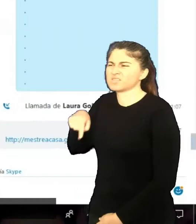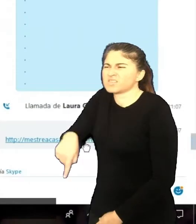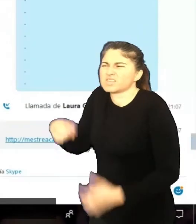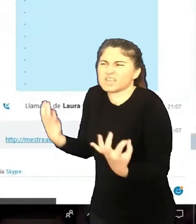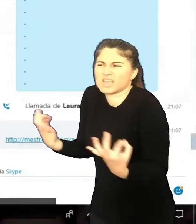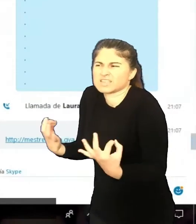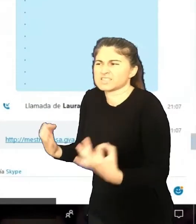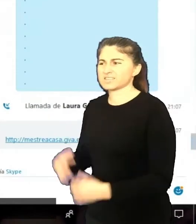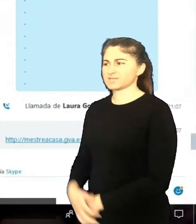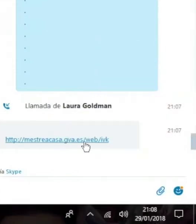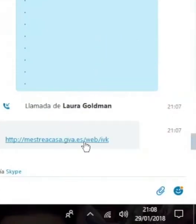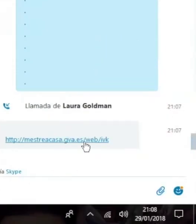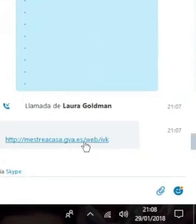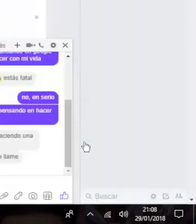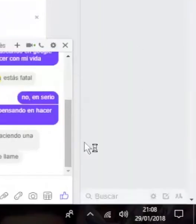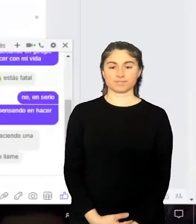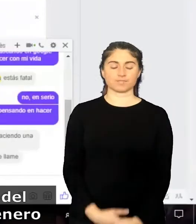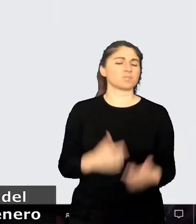¿y eso de qué va?